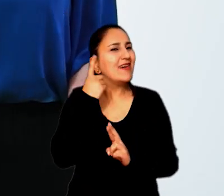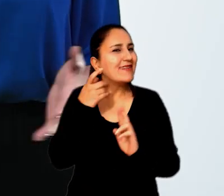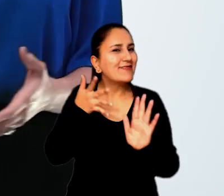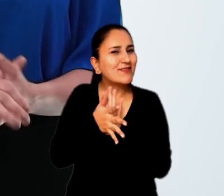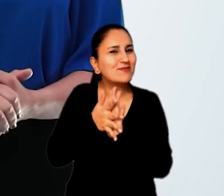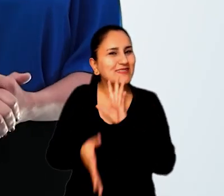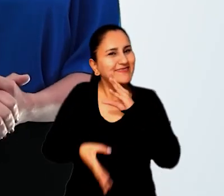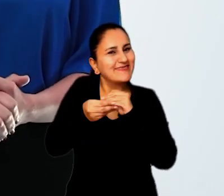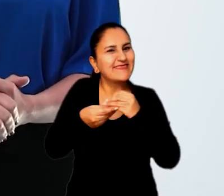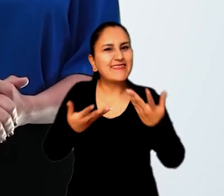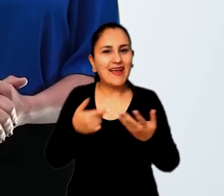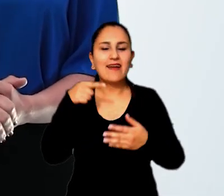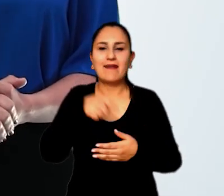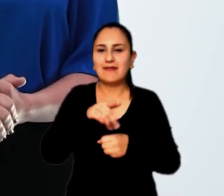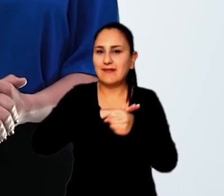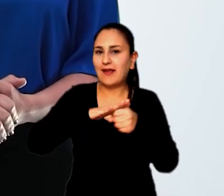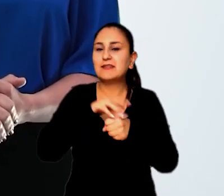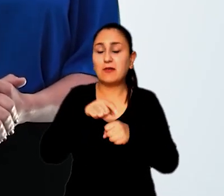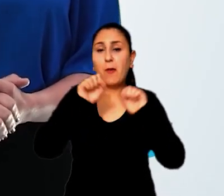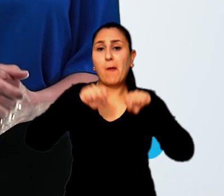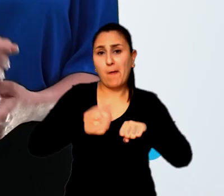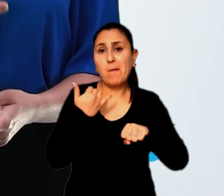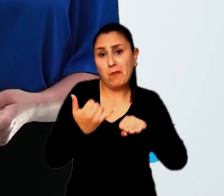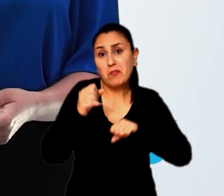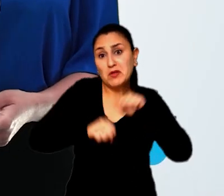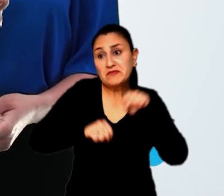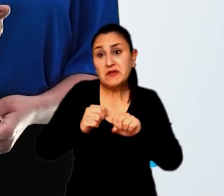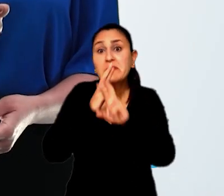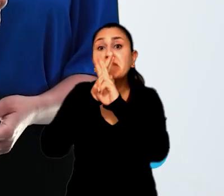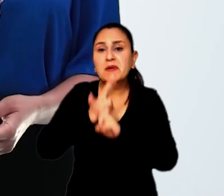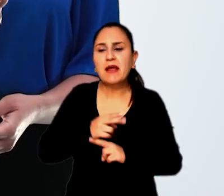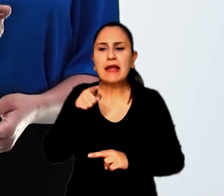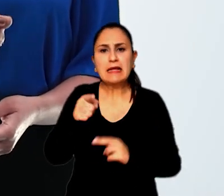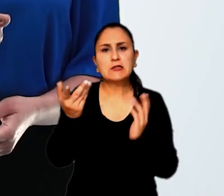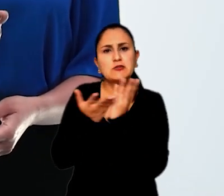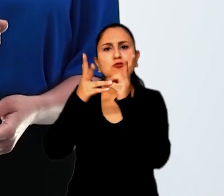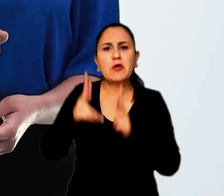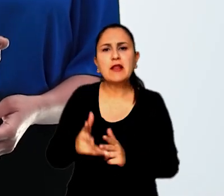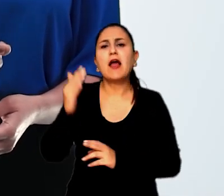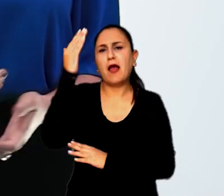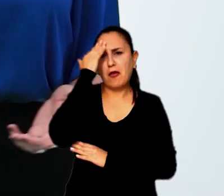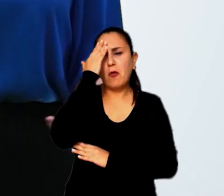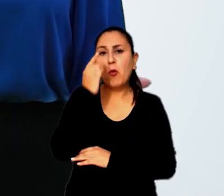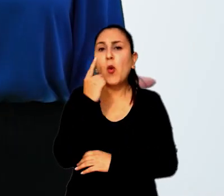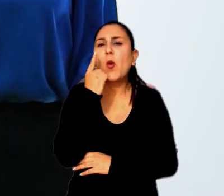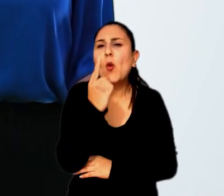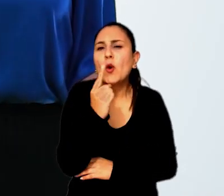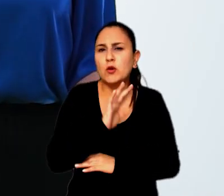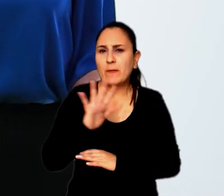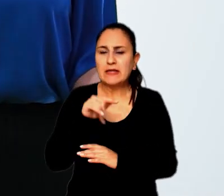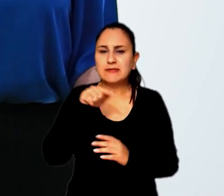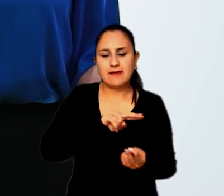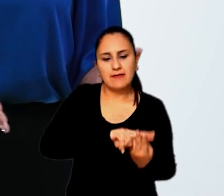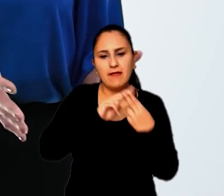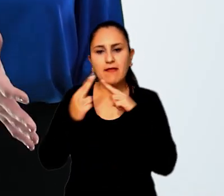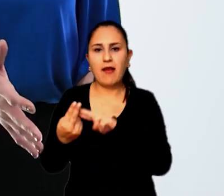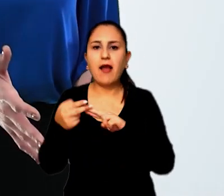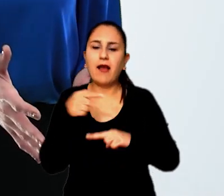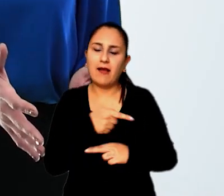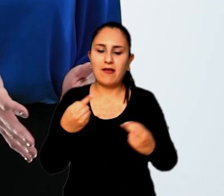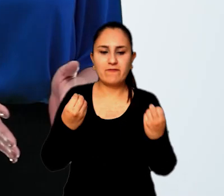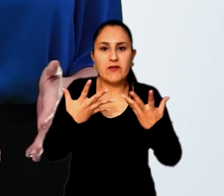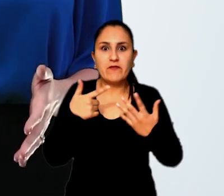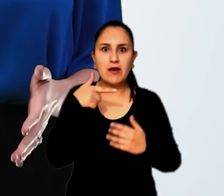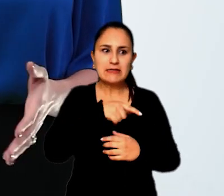respuestas en las que se observa que el estudiante reconoce un solo factor asociado a mantener las condiciones vitales bajo los